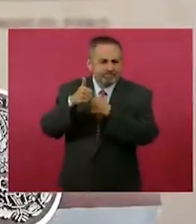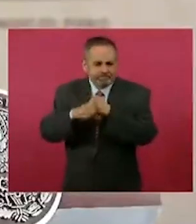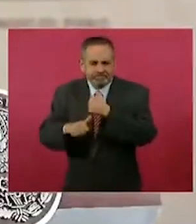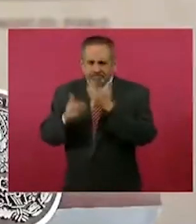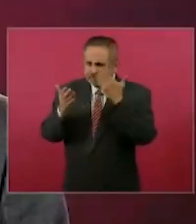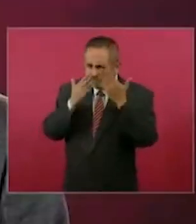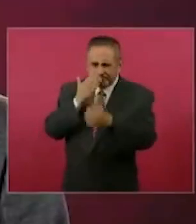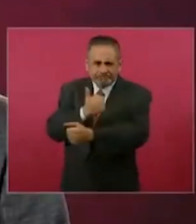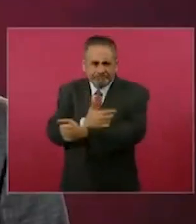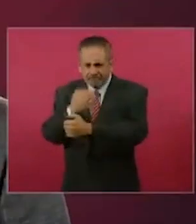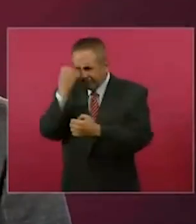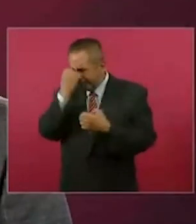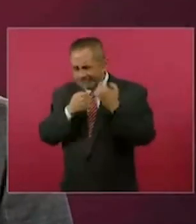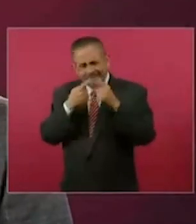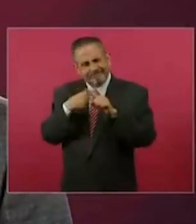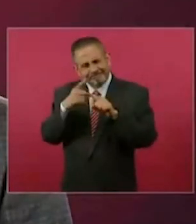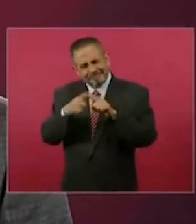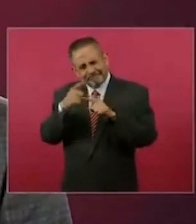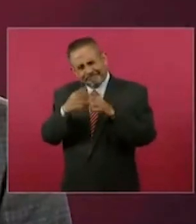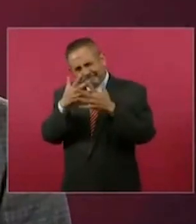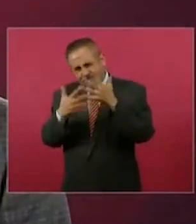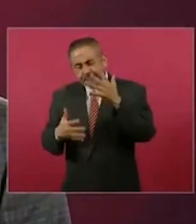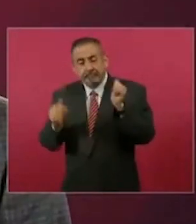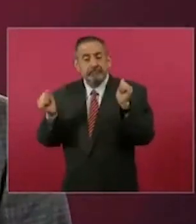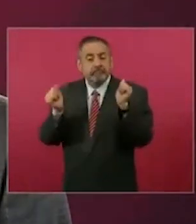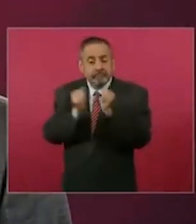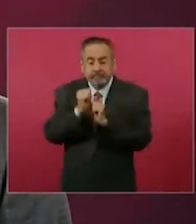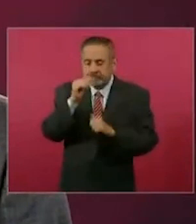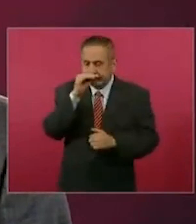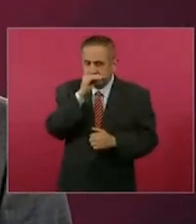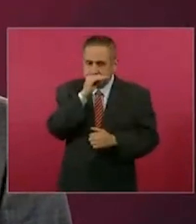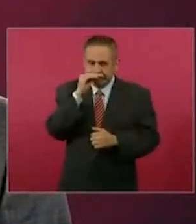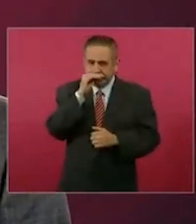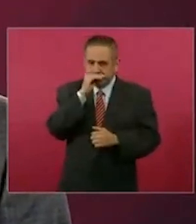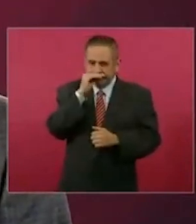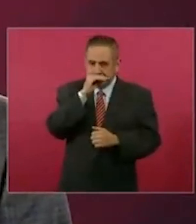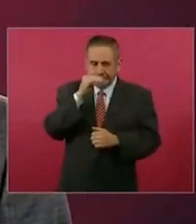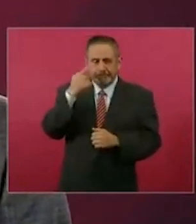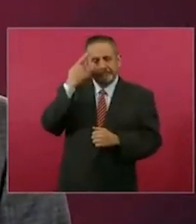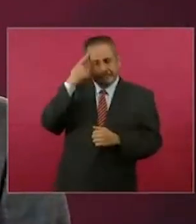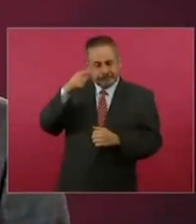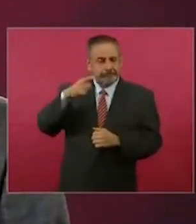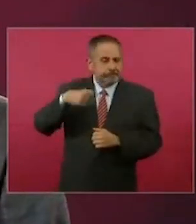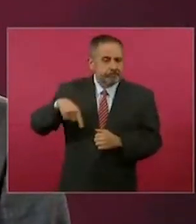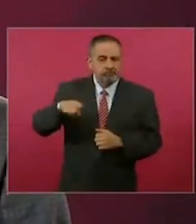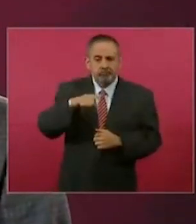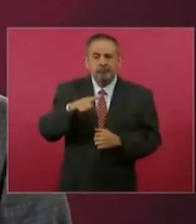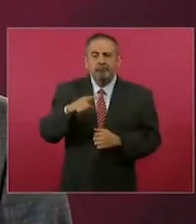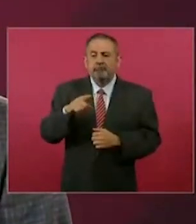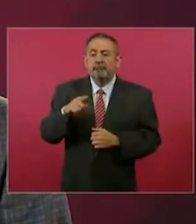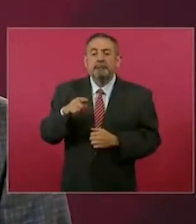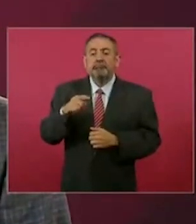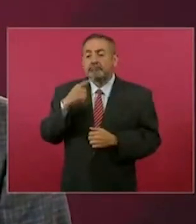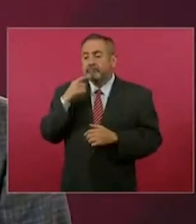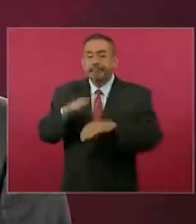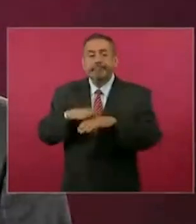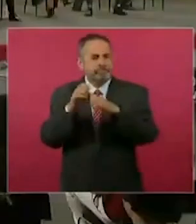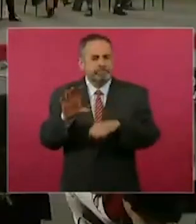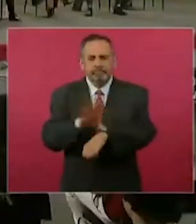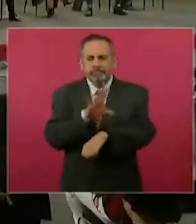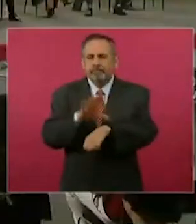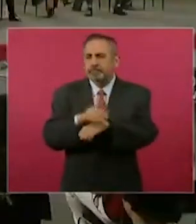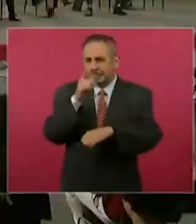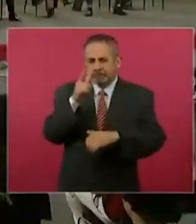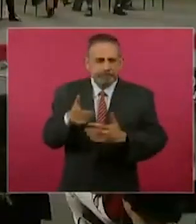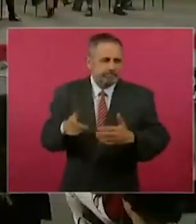y otros funcionarios de la suprema corte y del poder judicial tienen remuneraciones superiores a las del presidente de la república cuando la